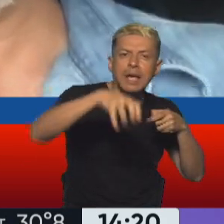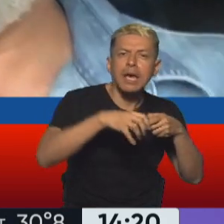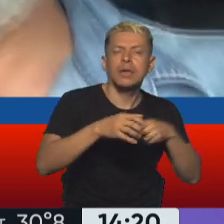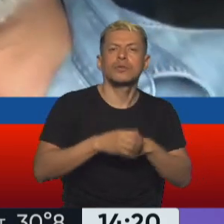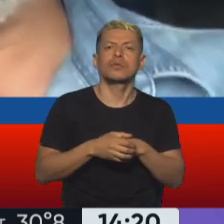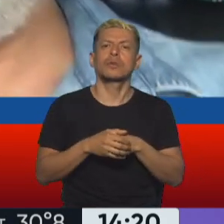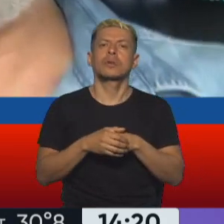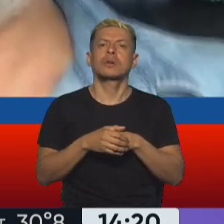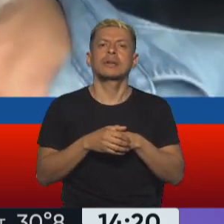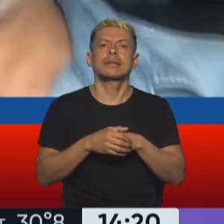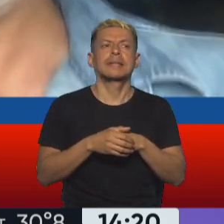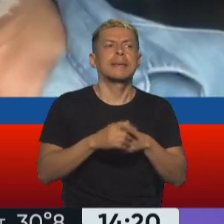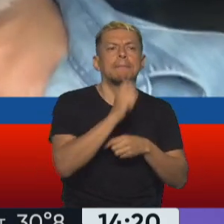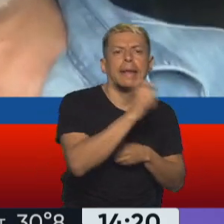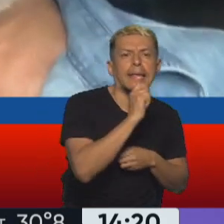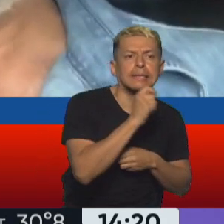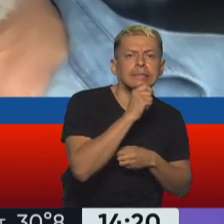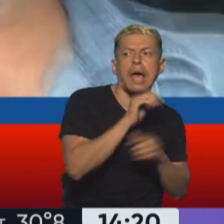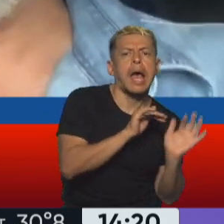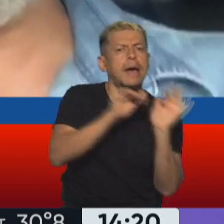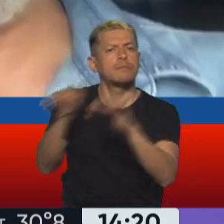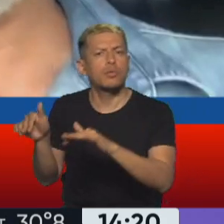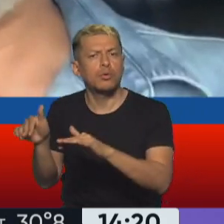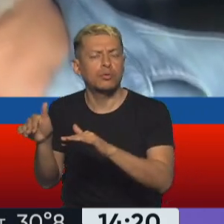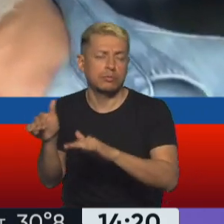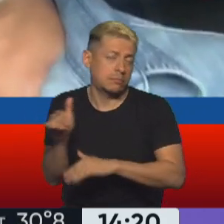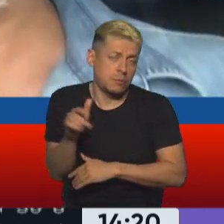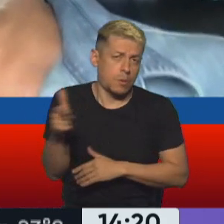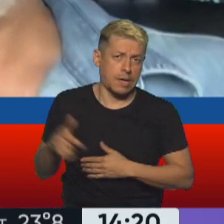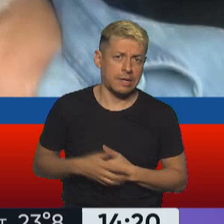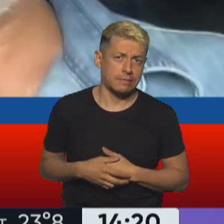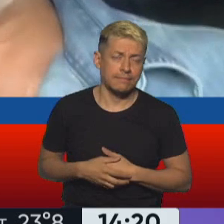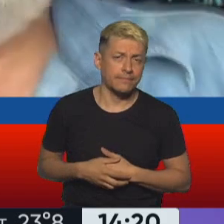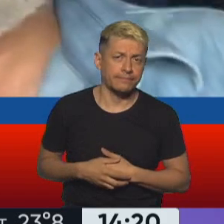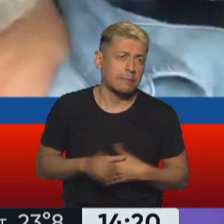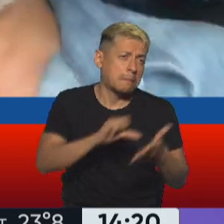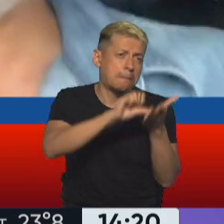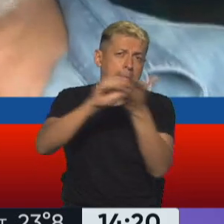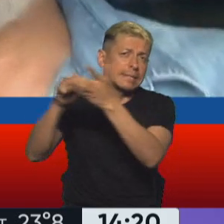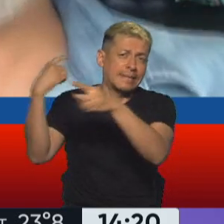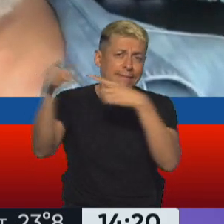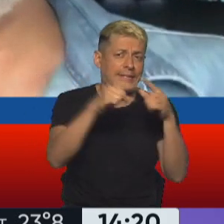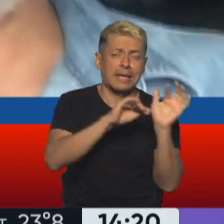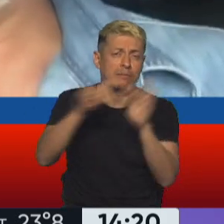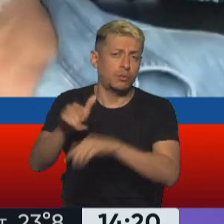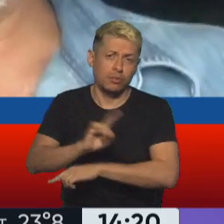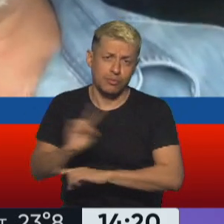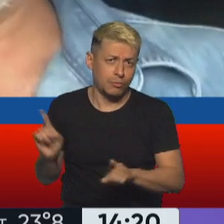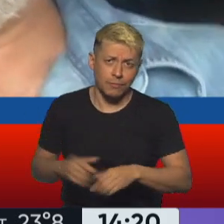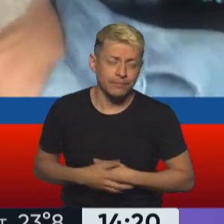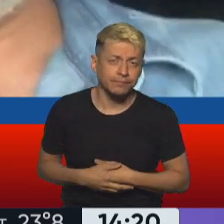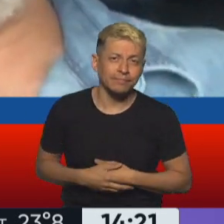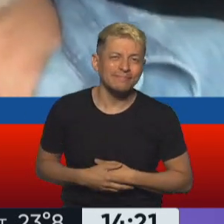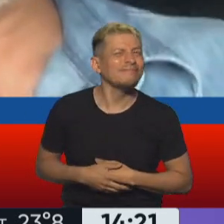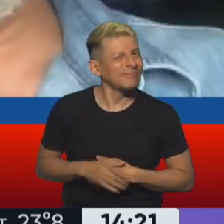mayor parte de la grande prensa, no tienen apoyo internacional para esto. Entonces es muy difícil